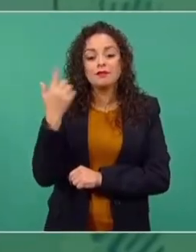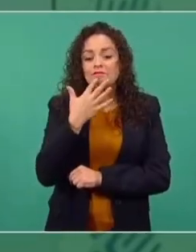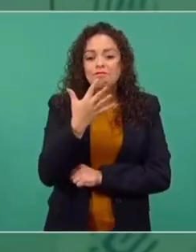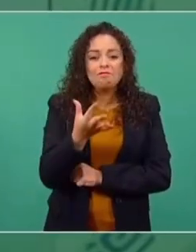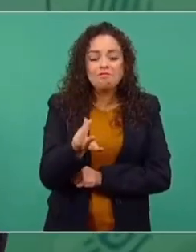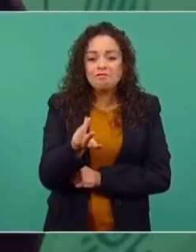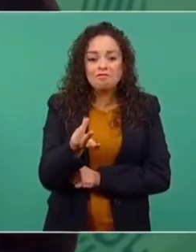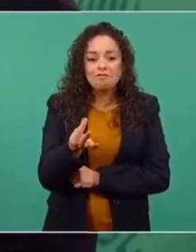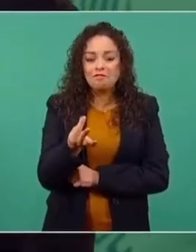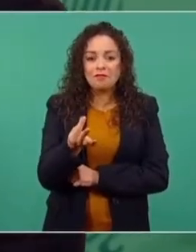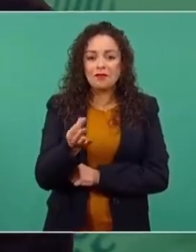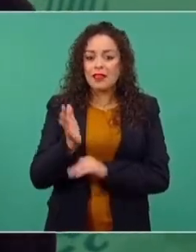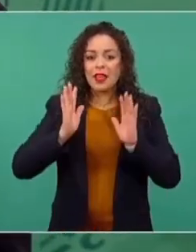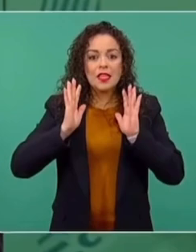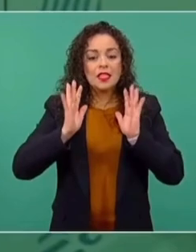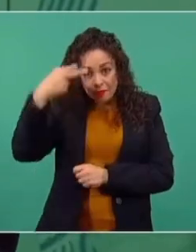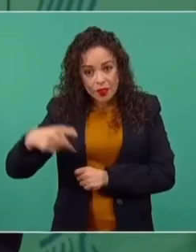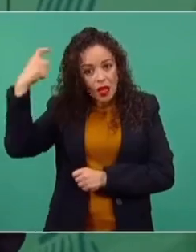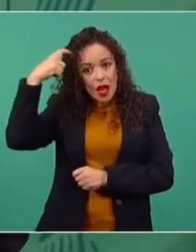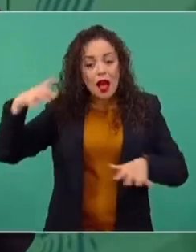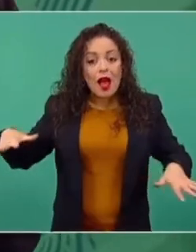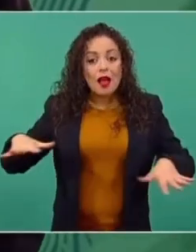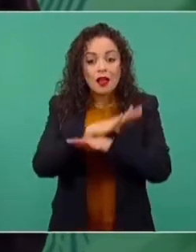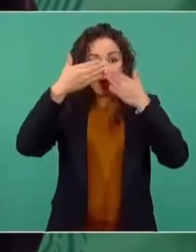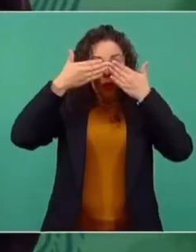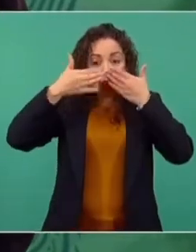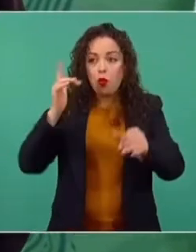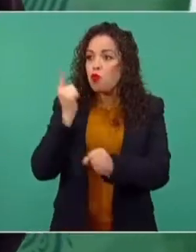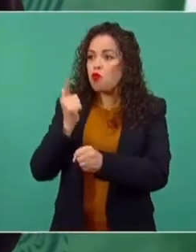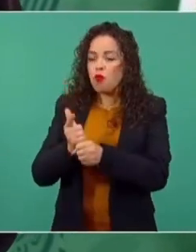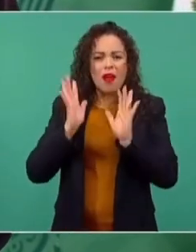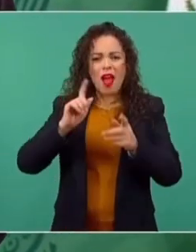Es otra la mentalidad del pueblo. Si eso se acepta,